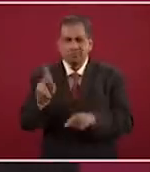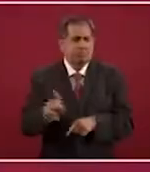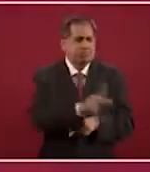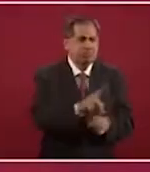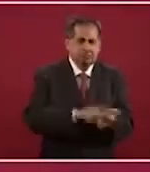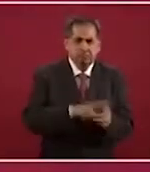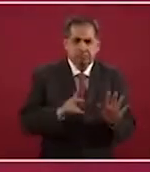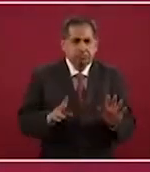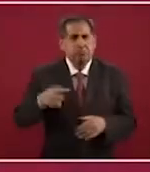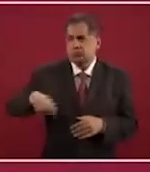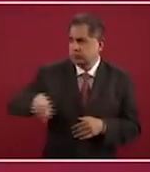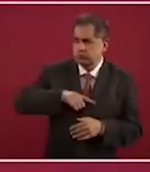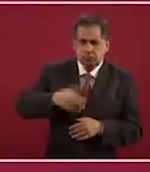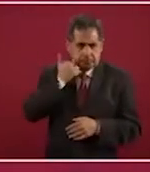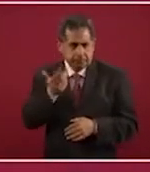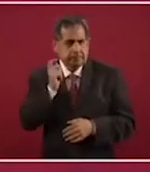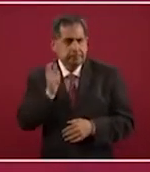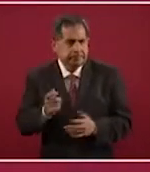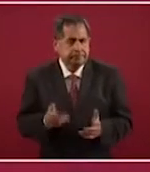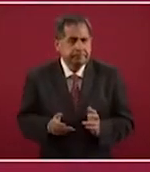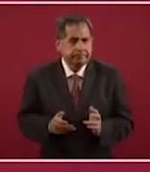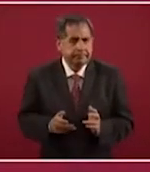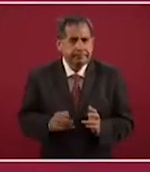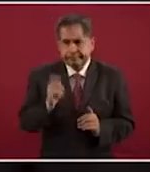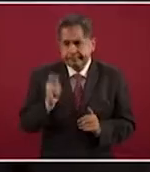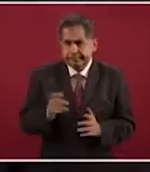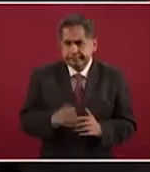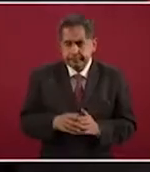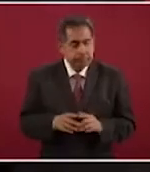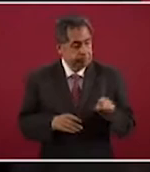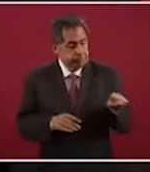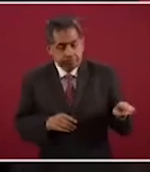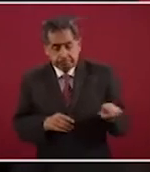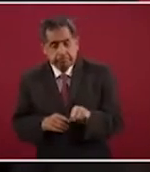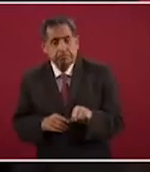Y queremos, por eso, que sea